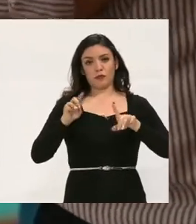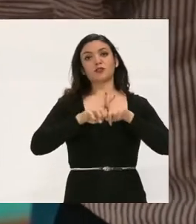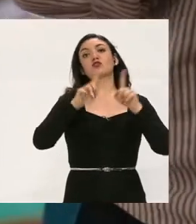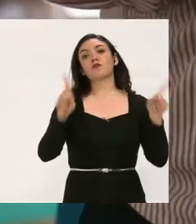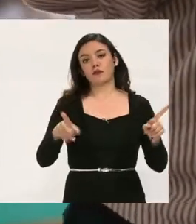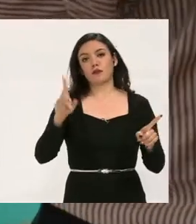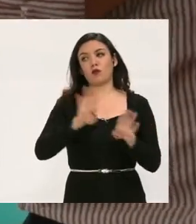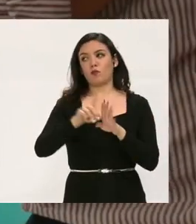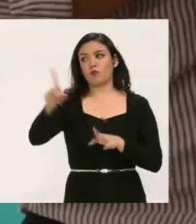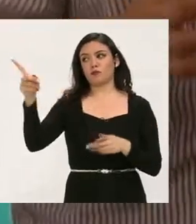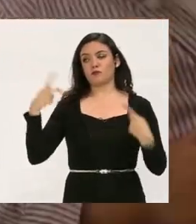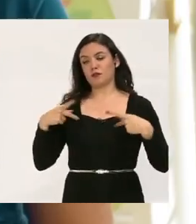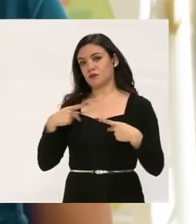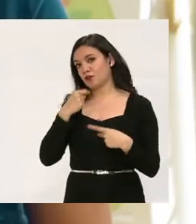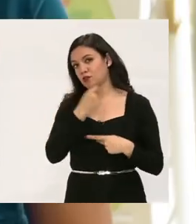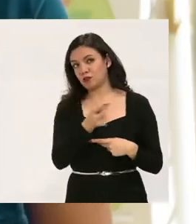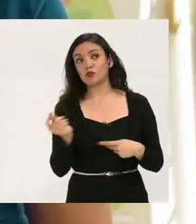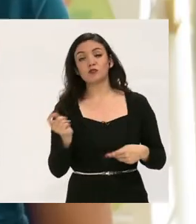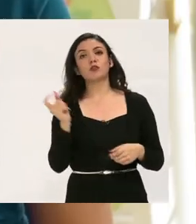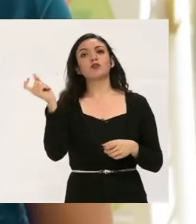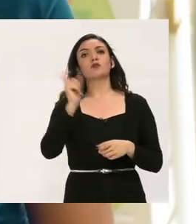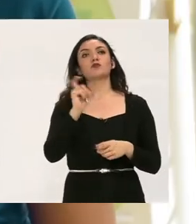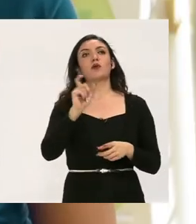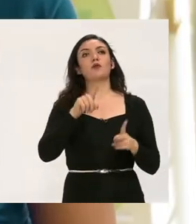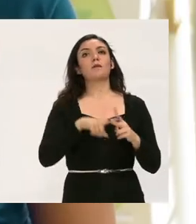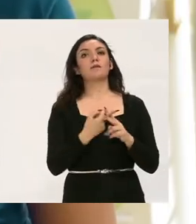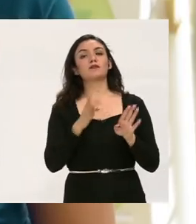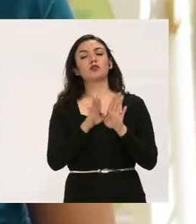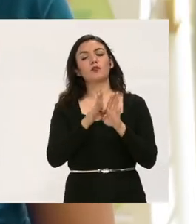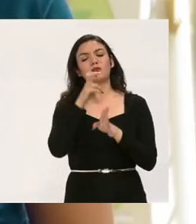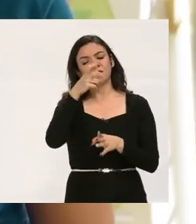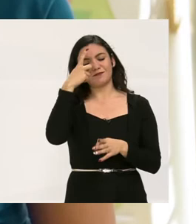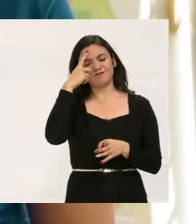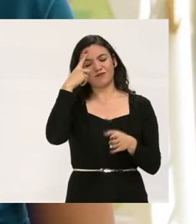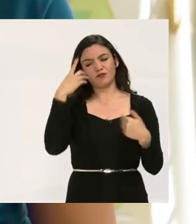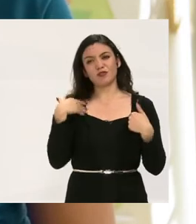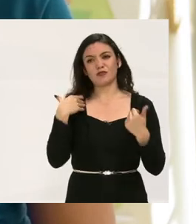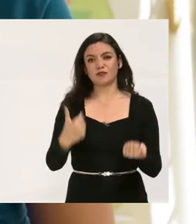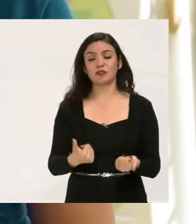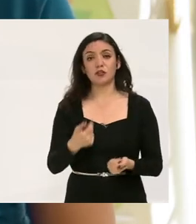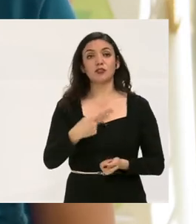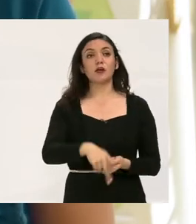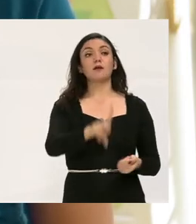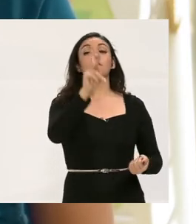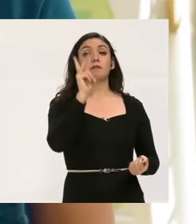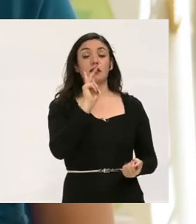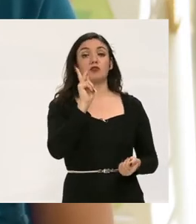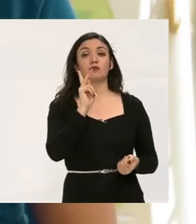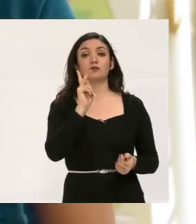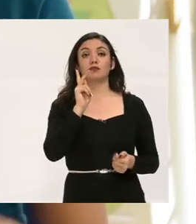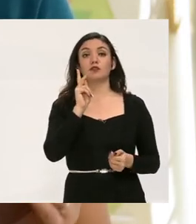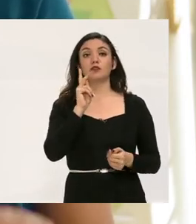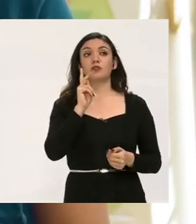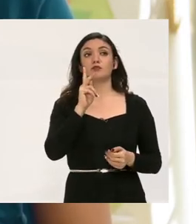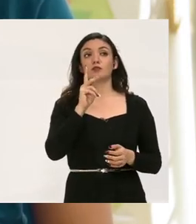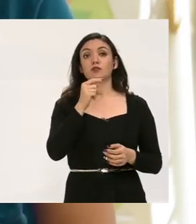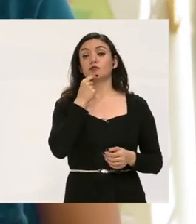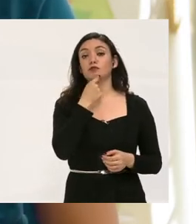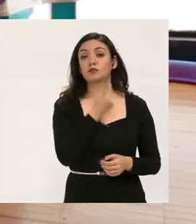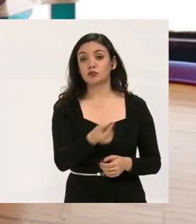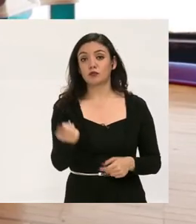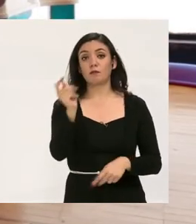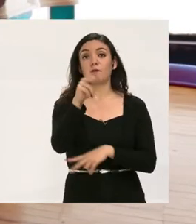conductas que son diferentes a las de los demás niños es cuando empieza un poco el nivel de consciente pero sin embargo en